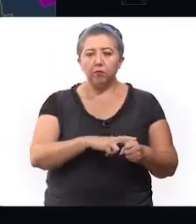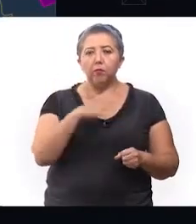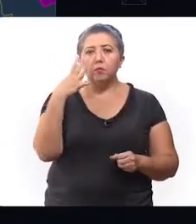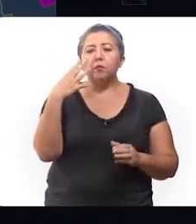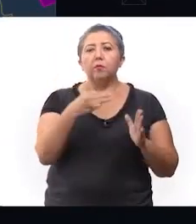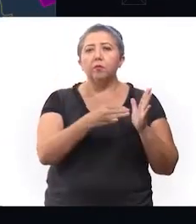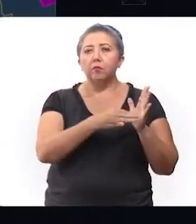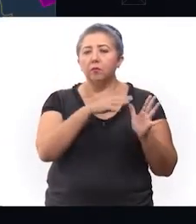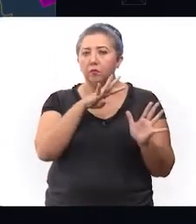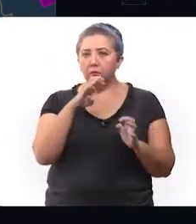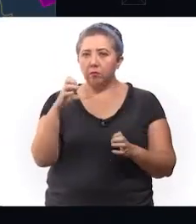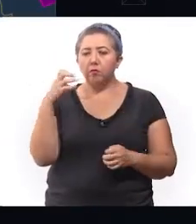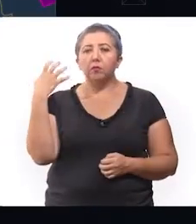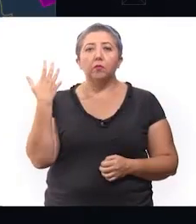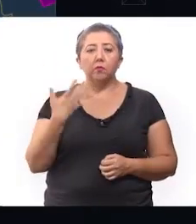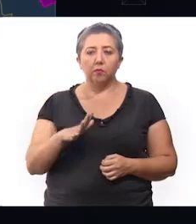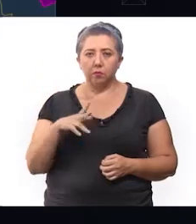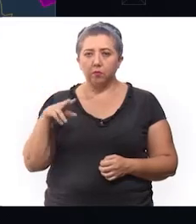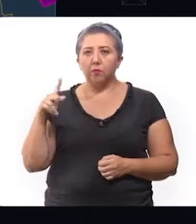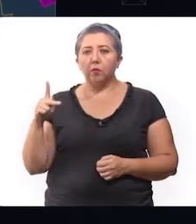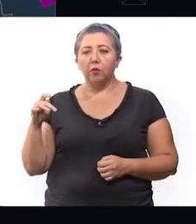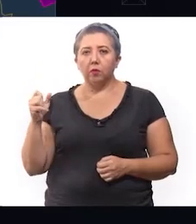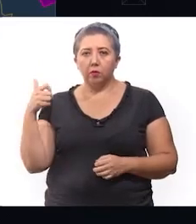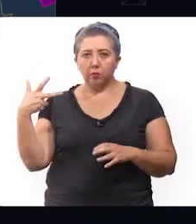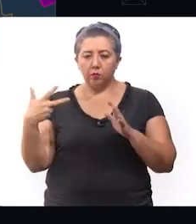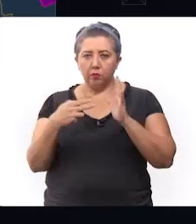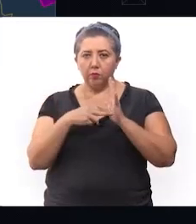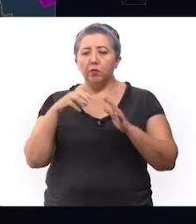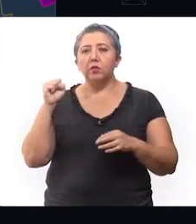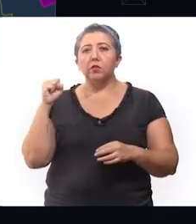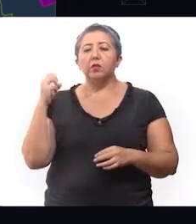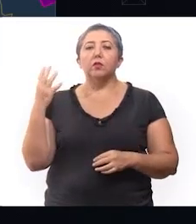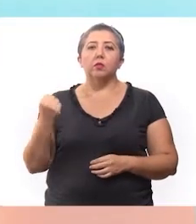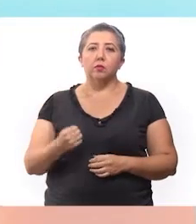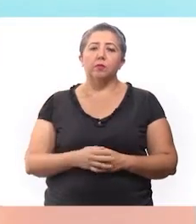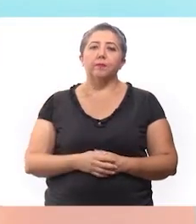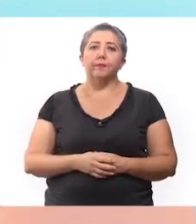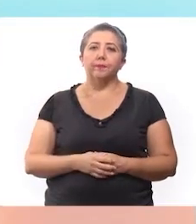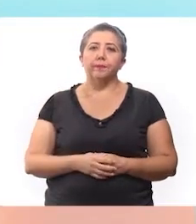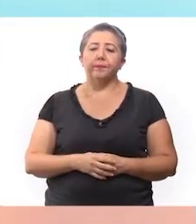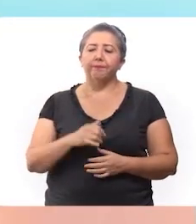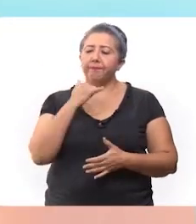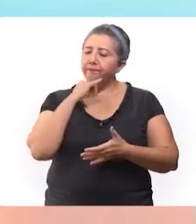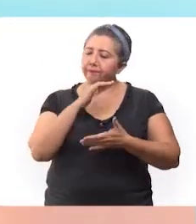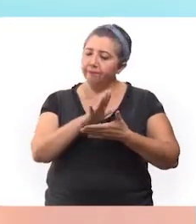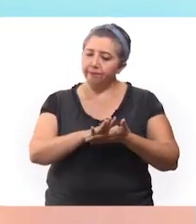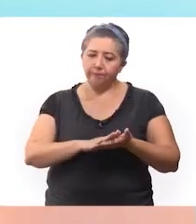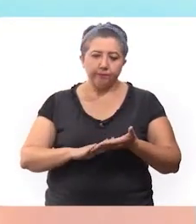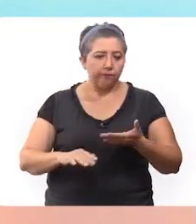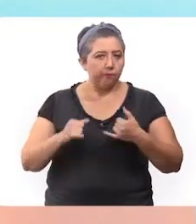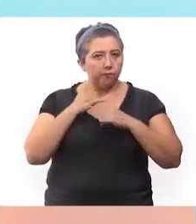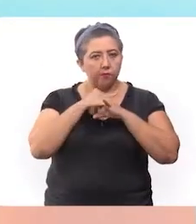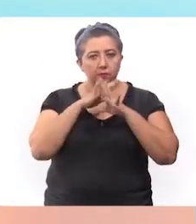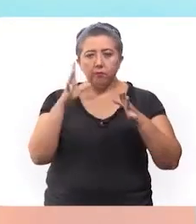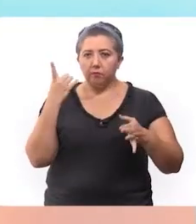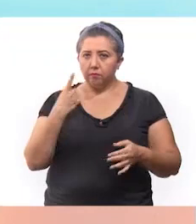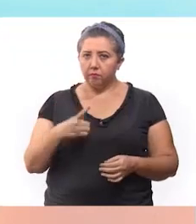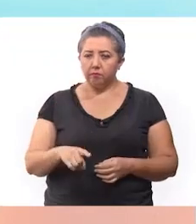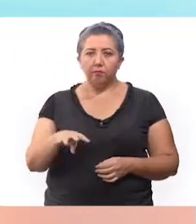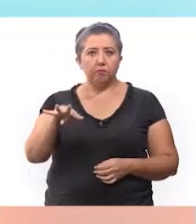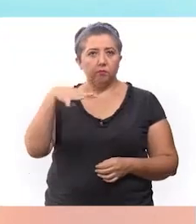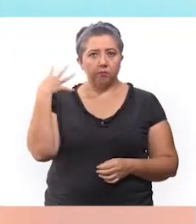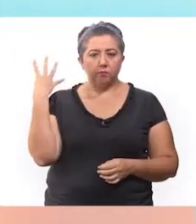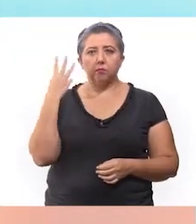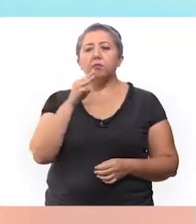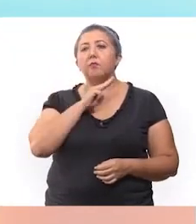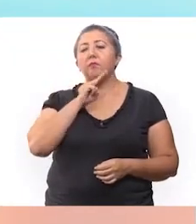sur 4.910 y en la zona poniente 8.069. Lamentablemente en este parte médico informamos de